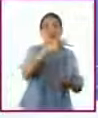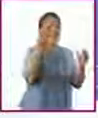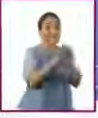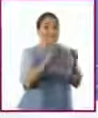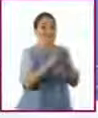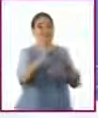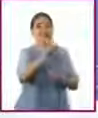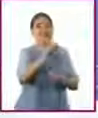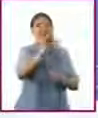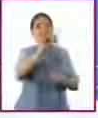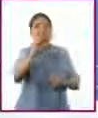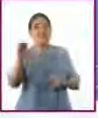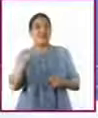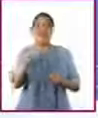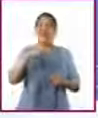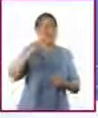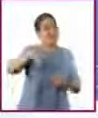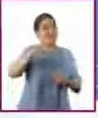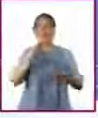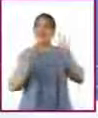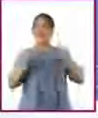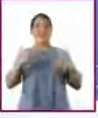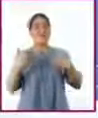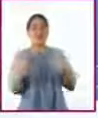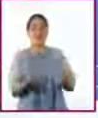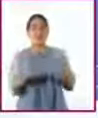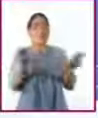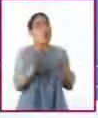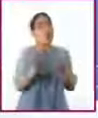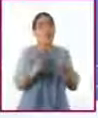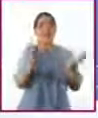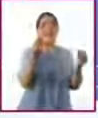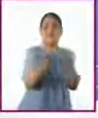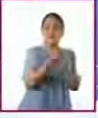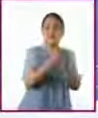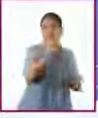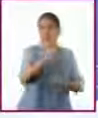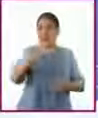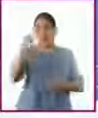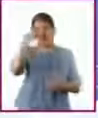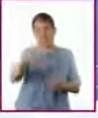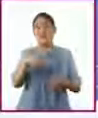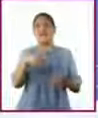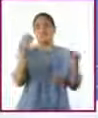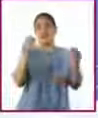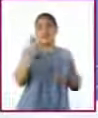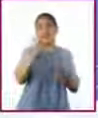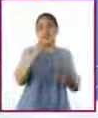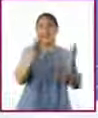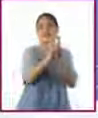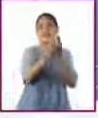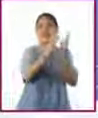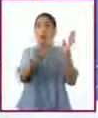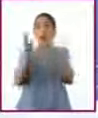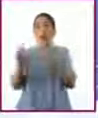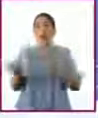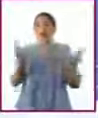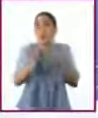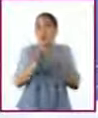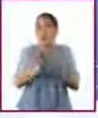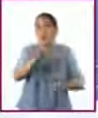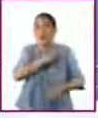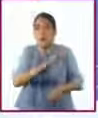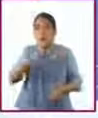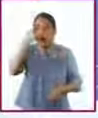que a veces no entendemos. ¿Cómo funciona la clasificación de los libros en las bibliotecas y cómo podremos